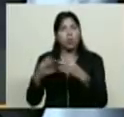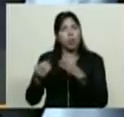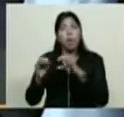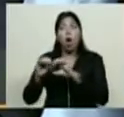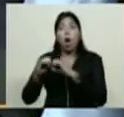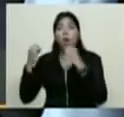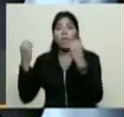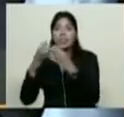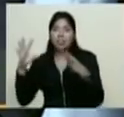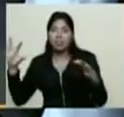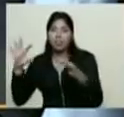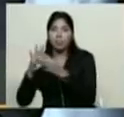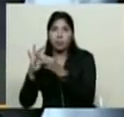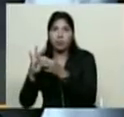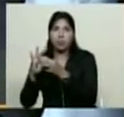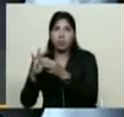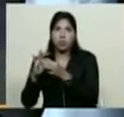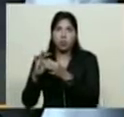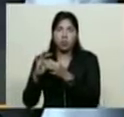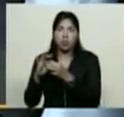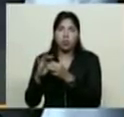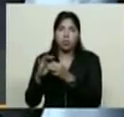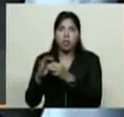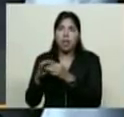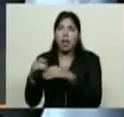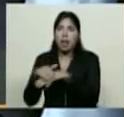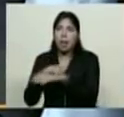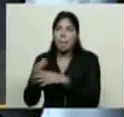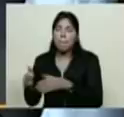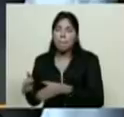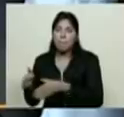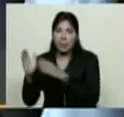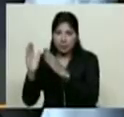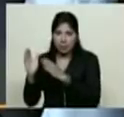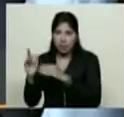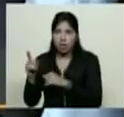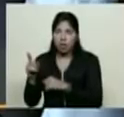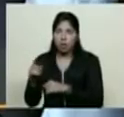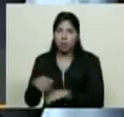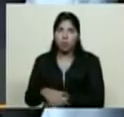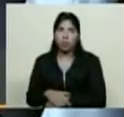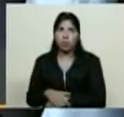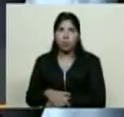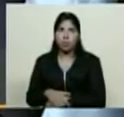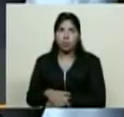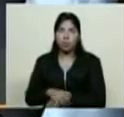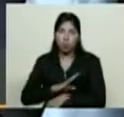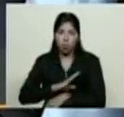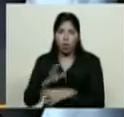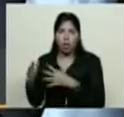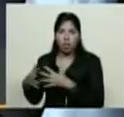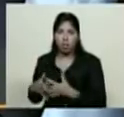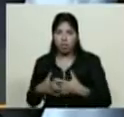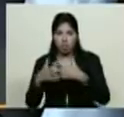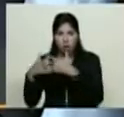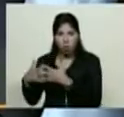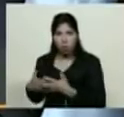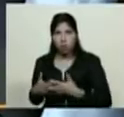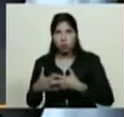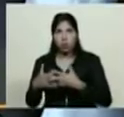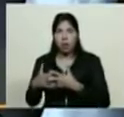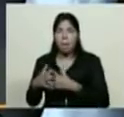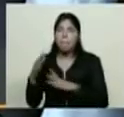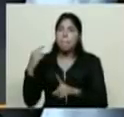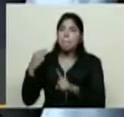de Control de Activos del Ministerio de Hacienda de Estados Unidos, así como a